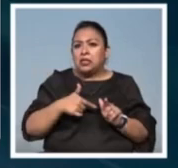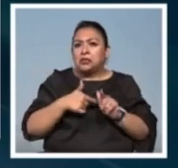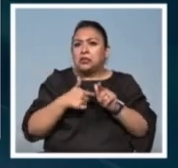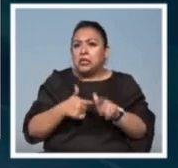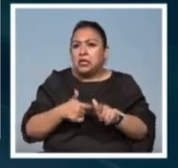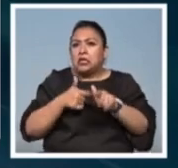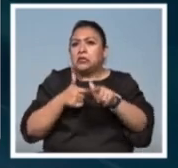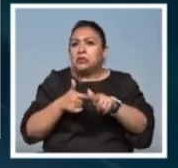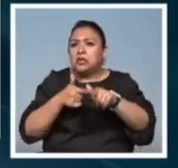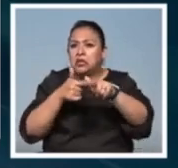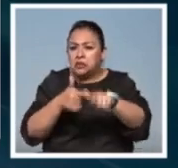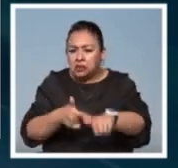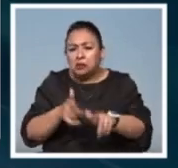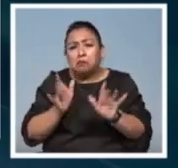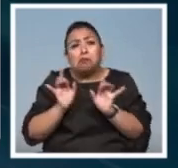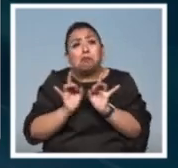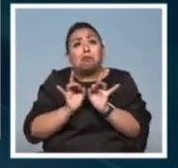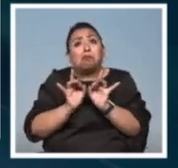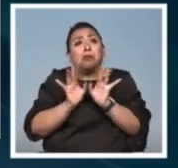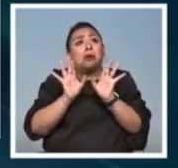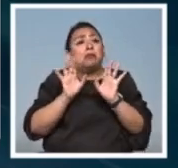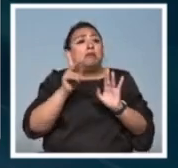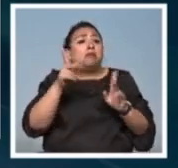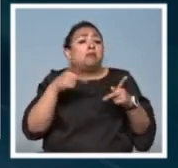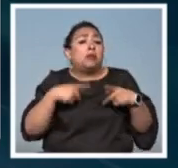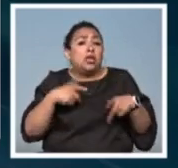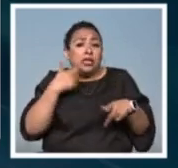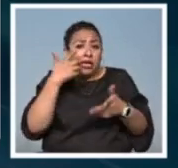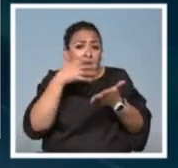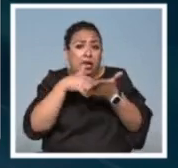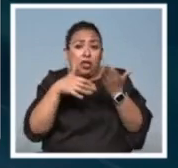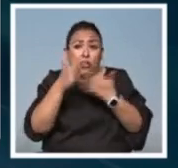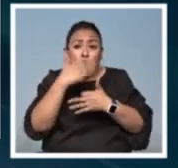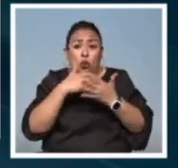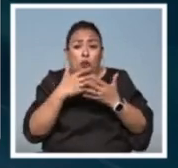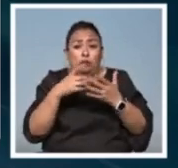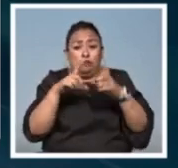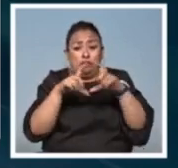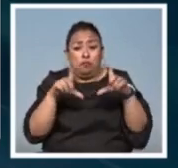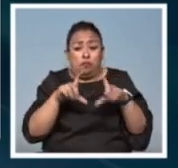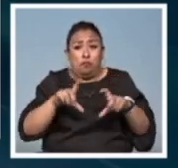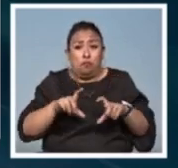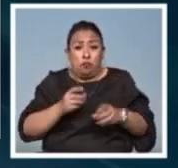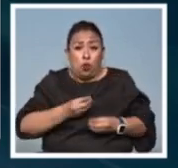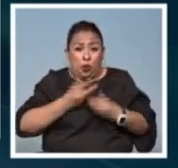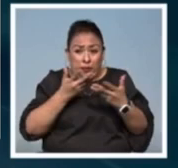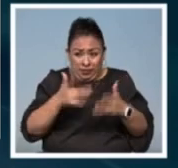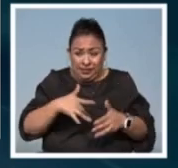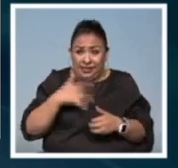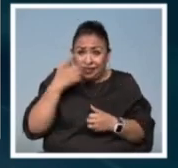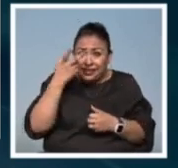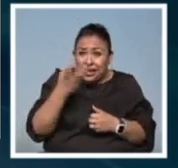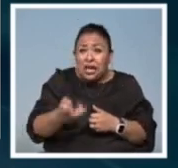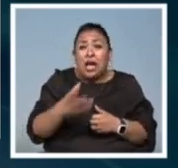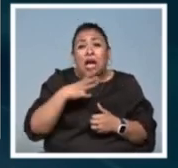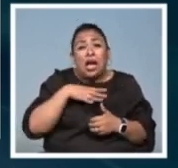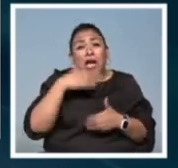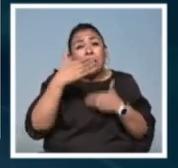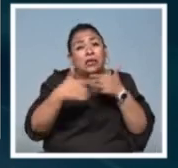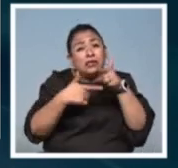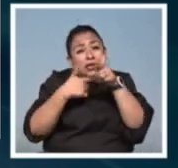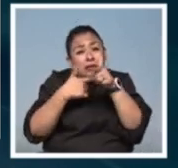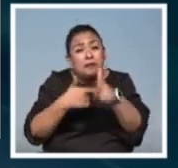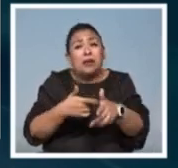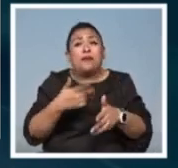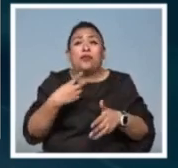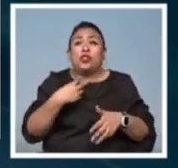O sea, si en algún momento alguien quiere leer todos mis poemarios, van a sentir eso, ¿no? Que hay como una continuidad, hay una voz